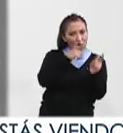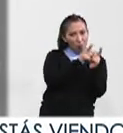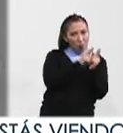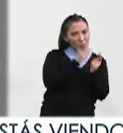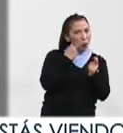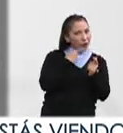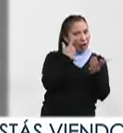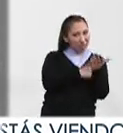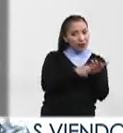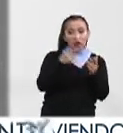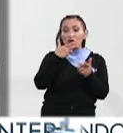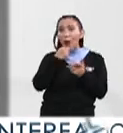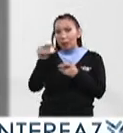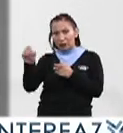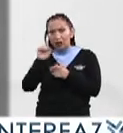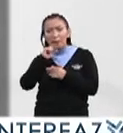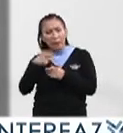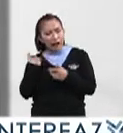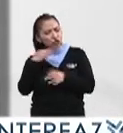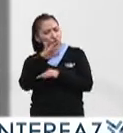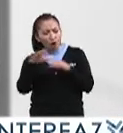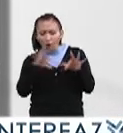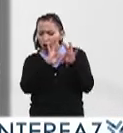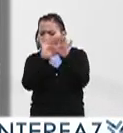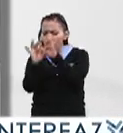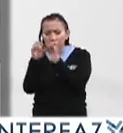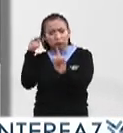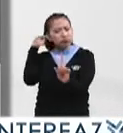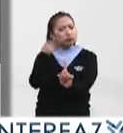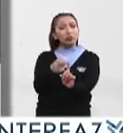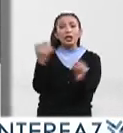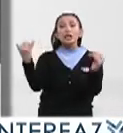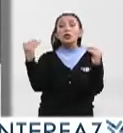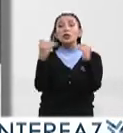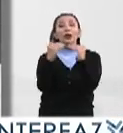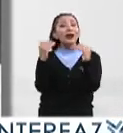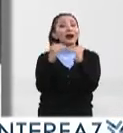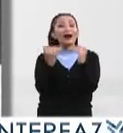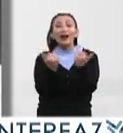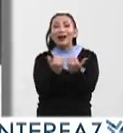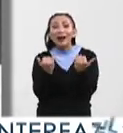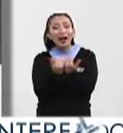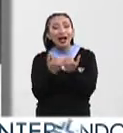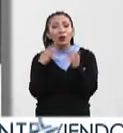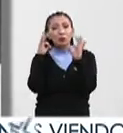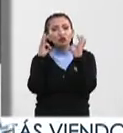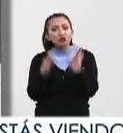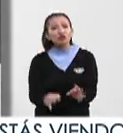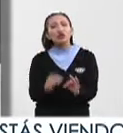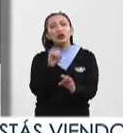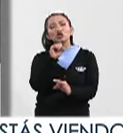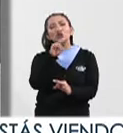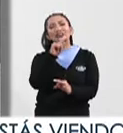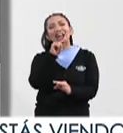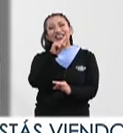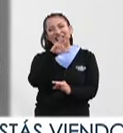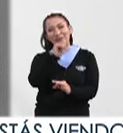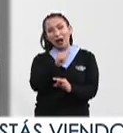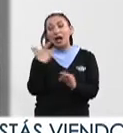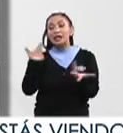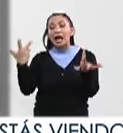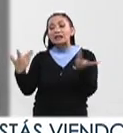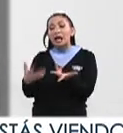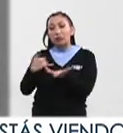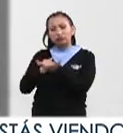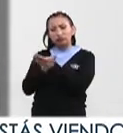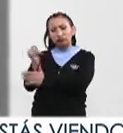partidos políticos, y hombres políticos, todos aliados con una idea, con la igualdad, la idea de la igualdad sustantiva, le decimos, ¿no? Y de la construcción